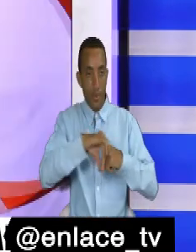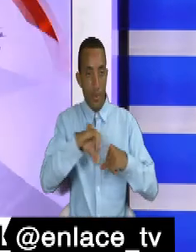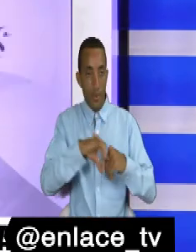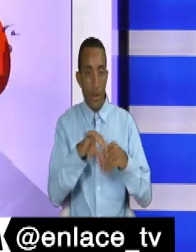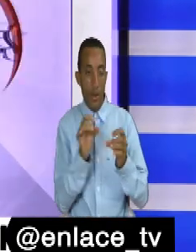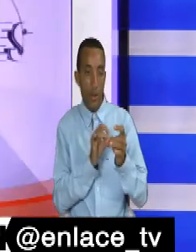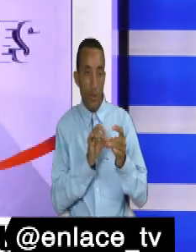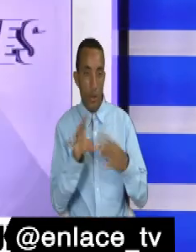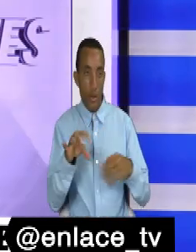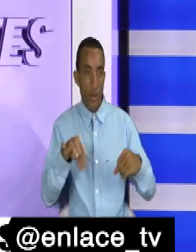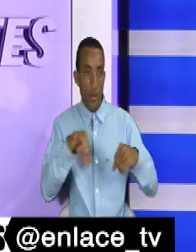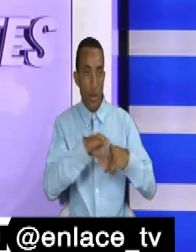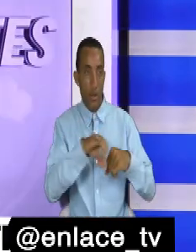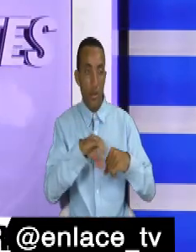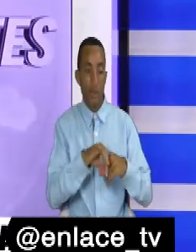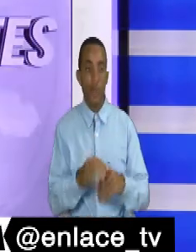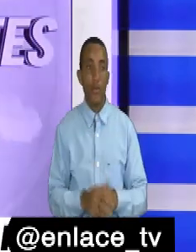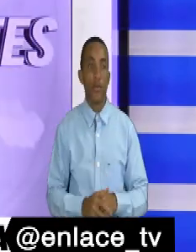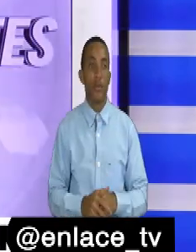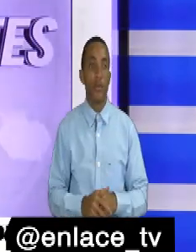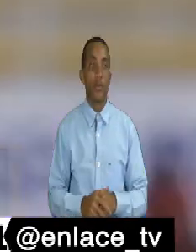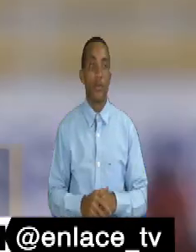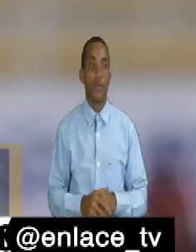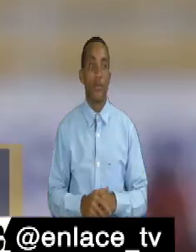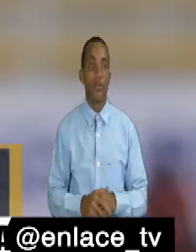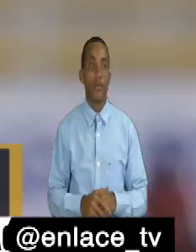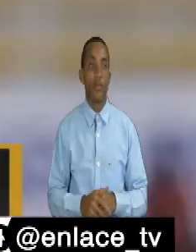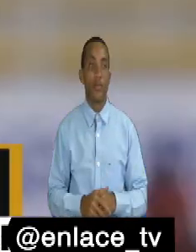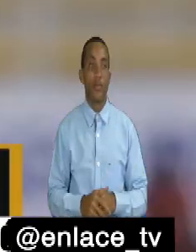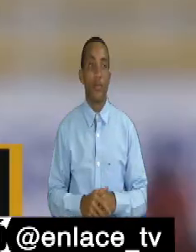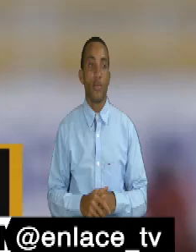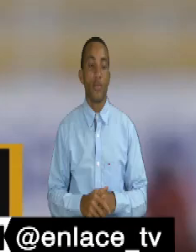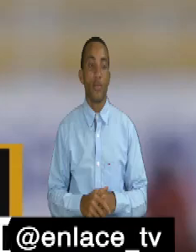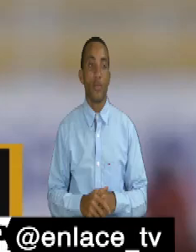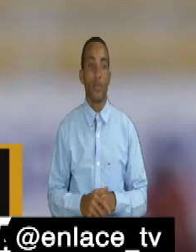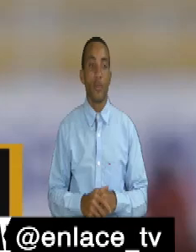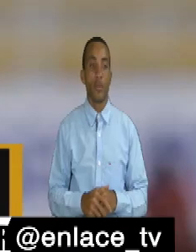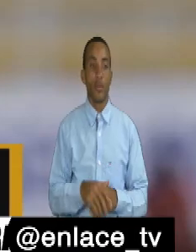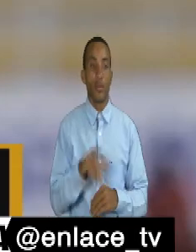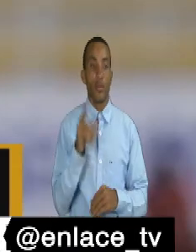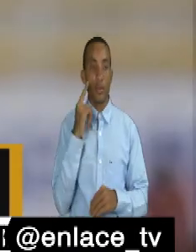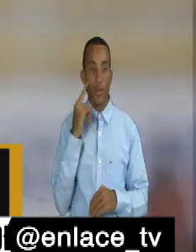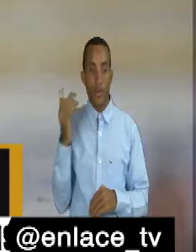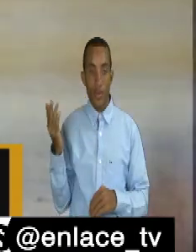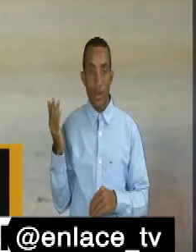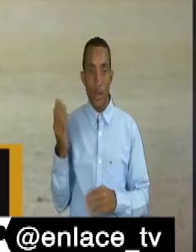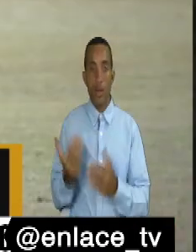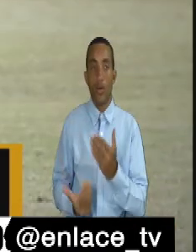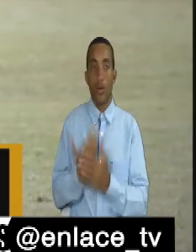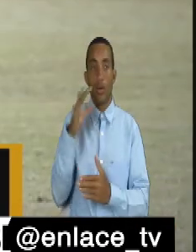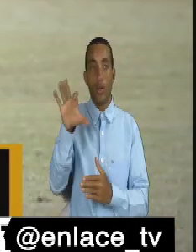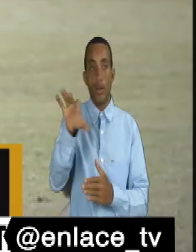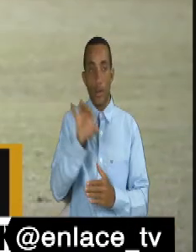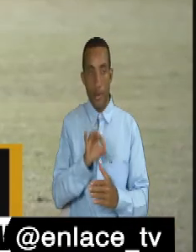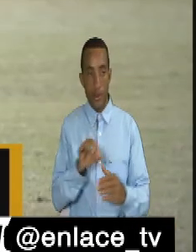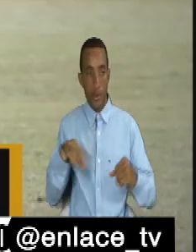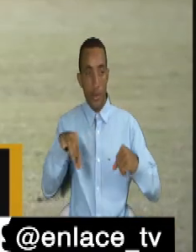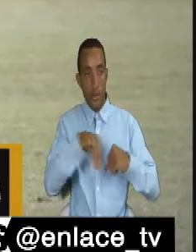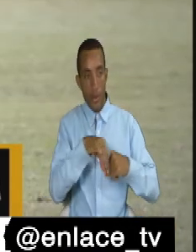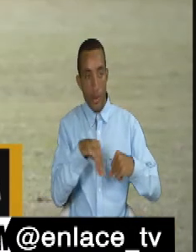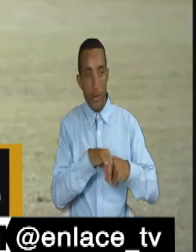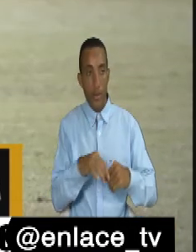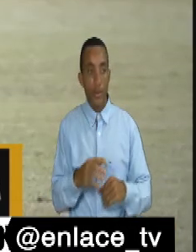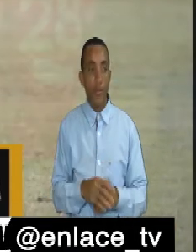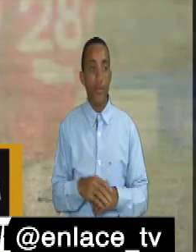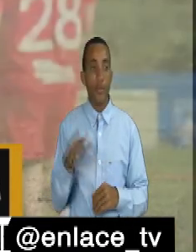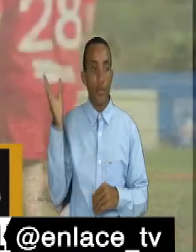del equipo aurinegro. Yorley Mena es nuevo jugador de la Alianza Petrolera. Yorley jugó el primer semestre con América